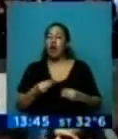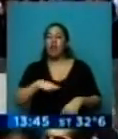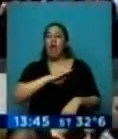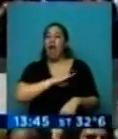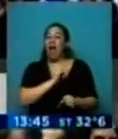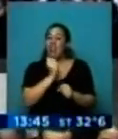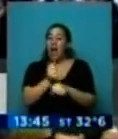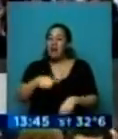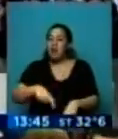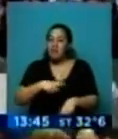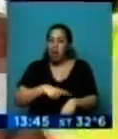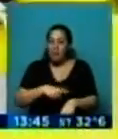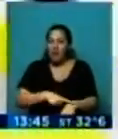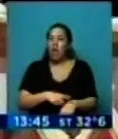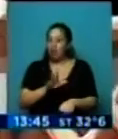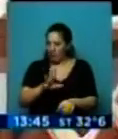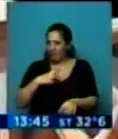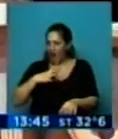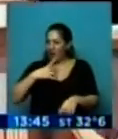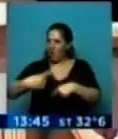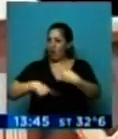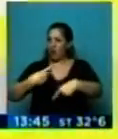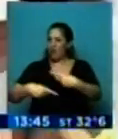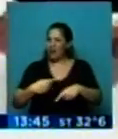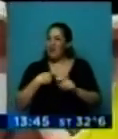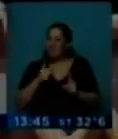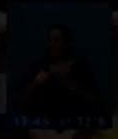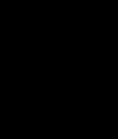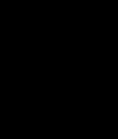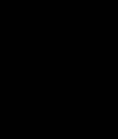hasta el momento que va a continuar, como les decíamos hoy más temprano, hasta la medianoche.